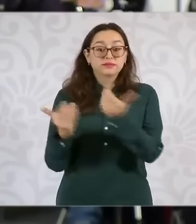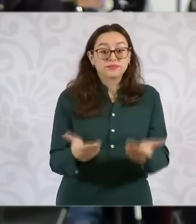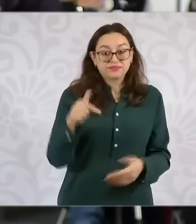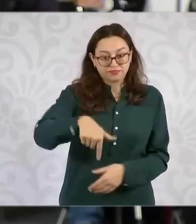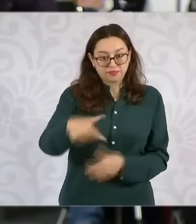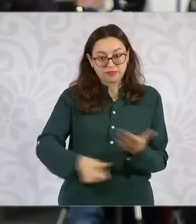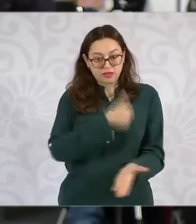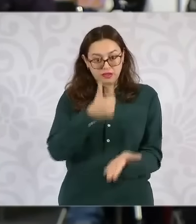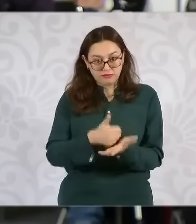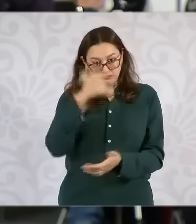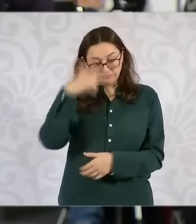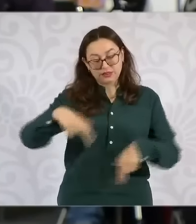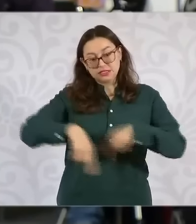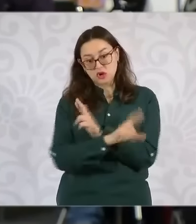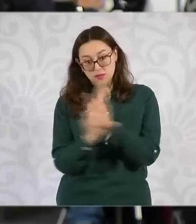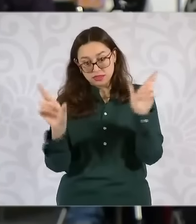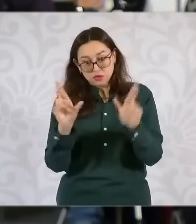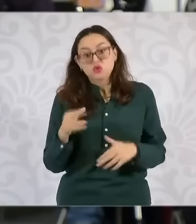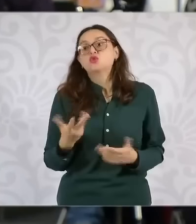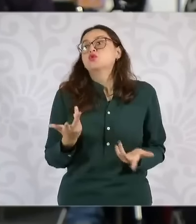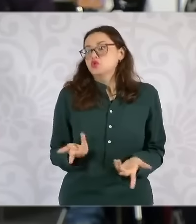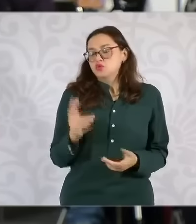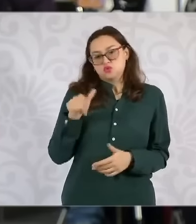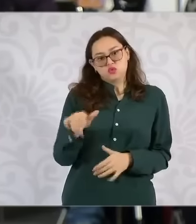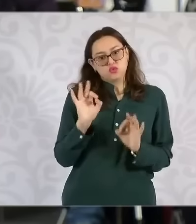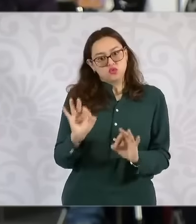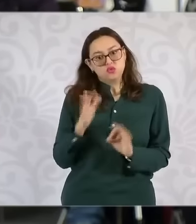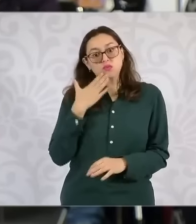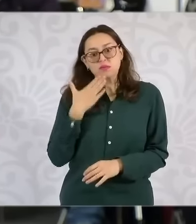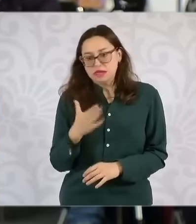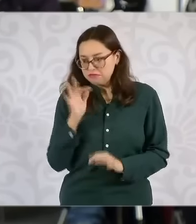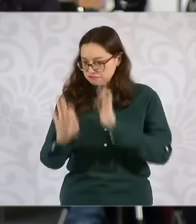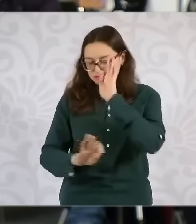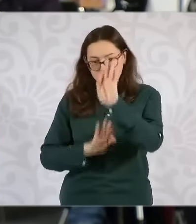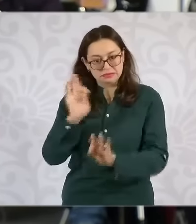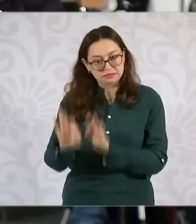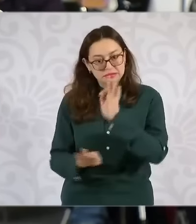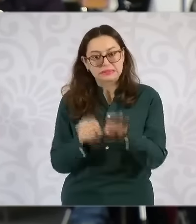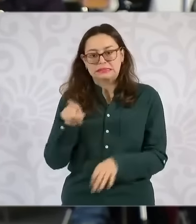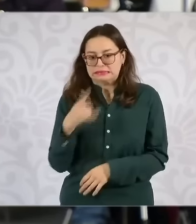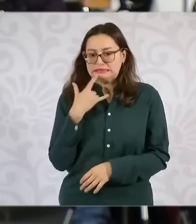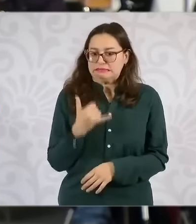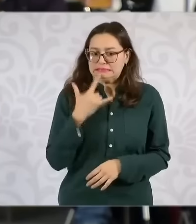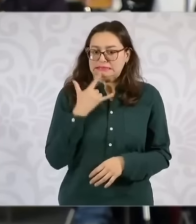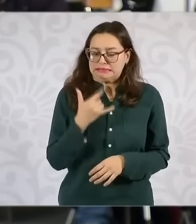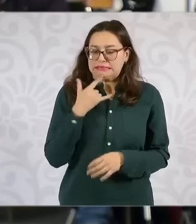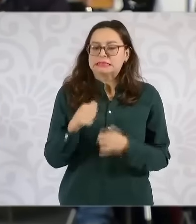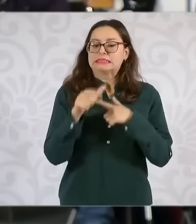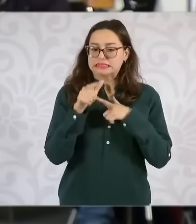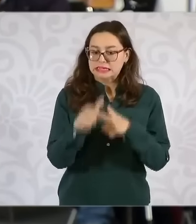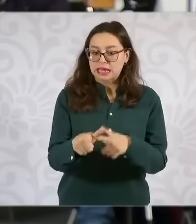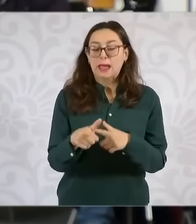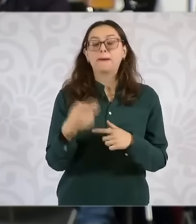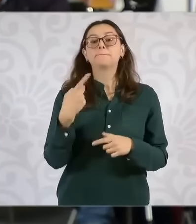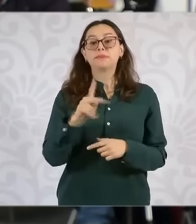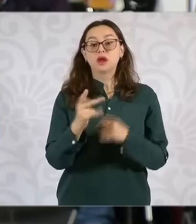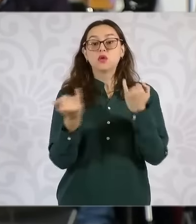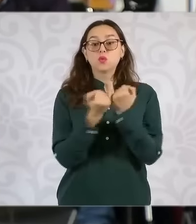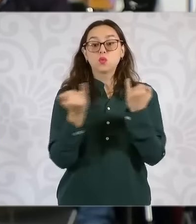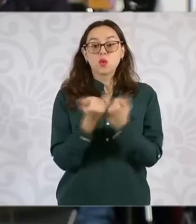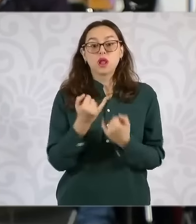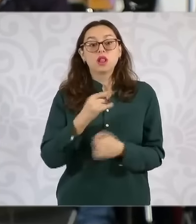IMSS, donde está siendo muy bien atendida. Ella sigue luchando por su vida. Y también quiero darle las gracias en especial al